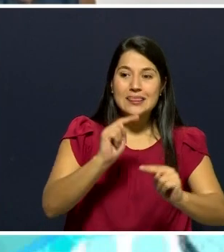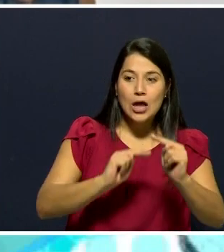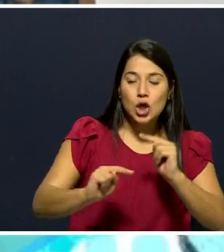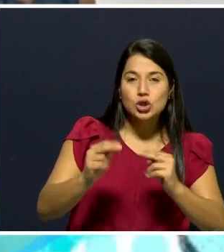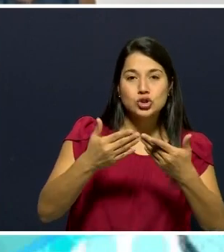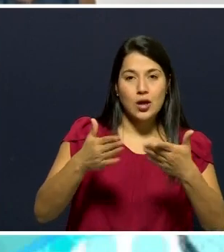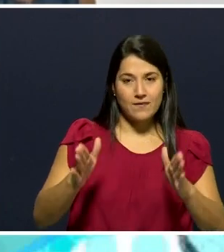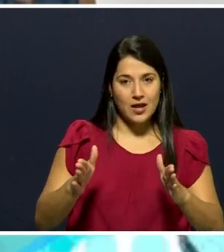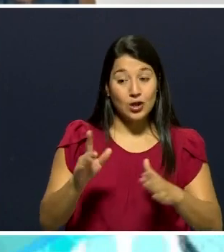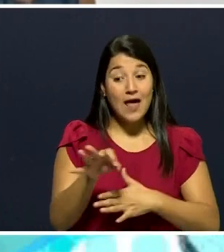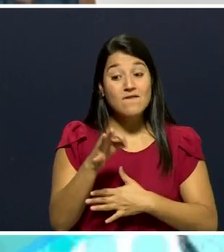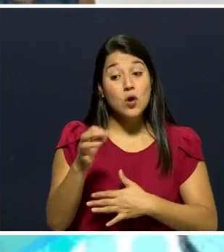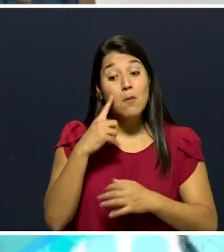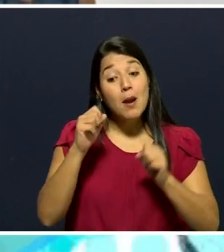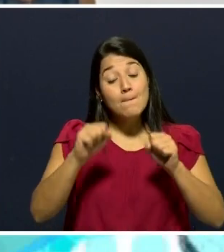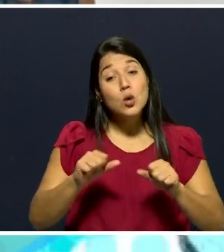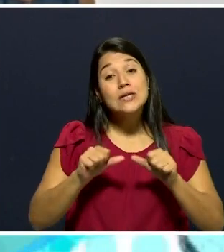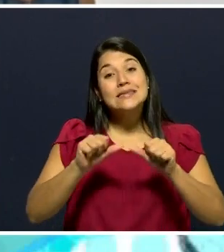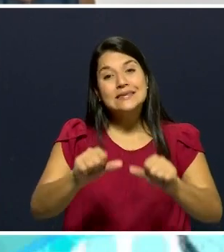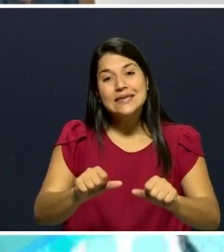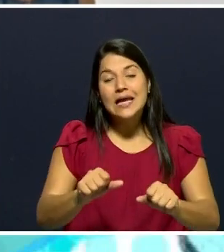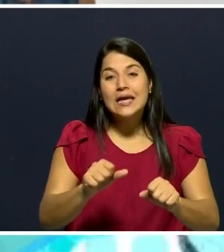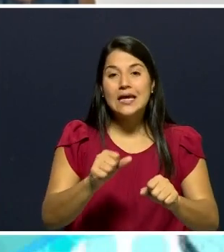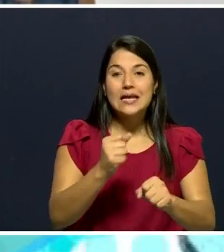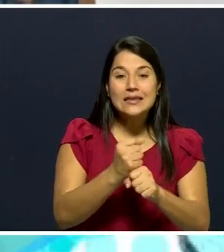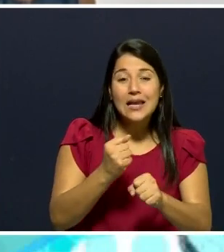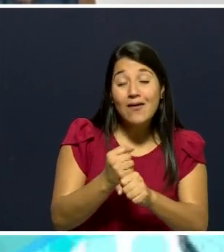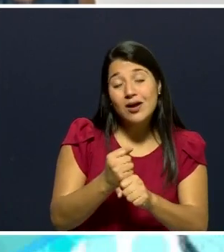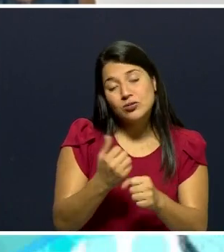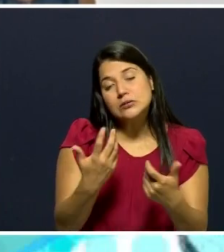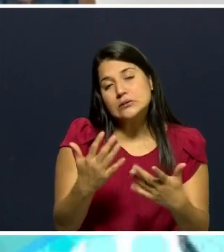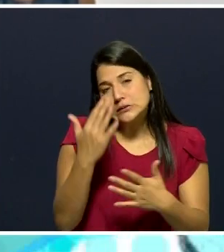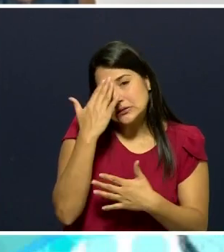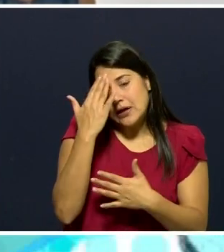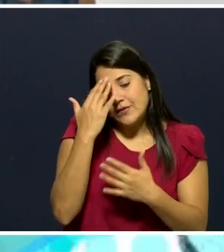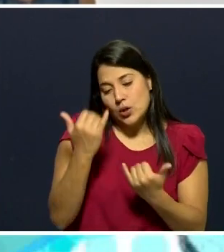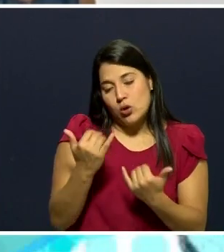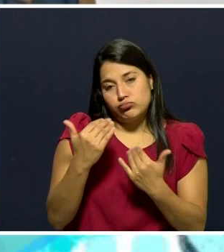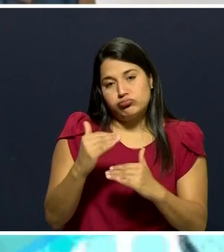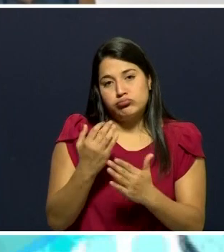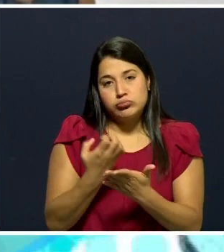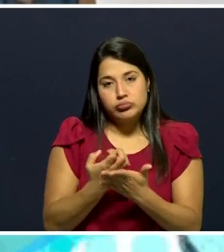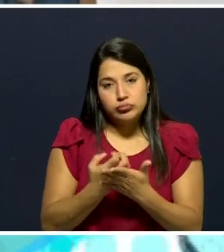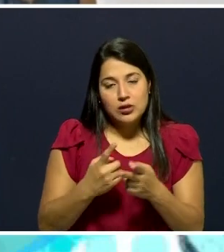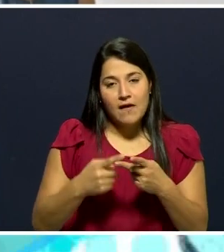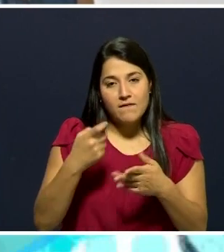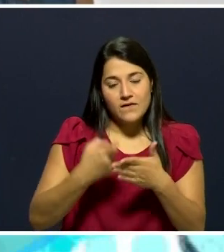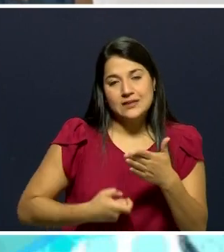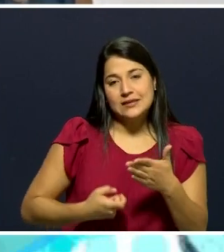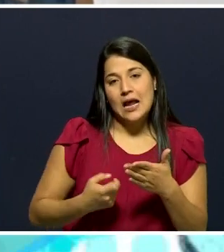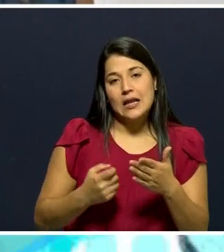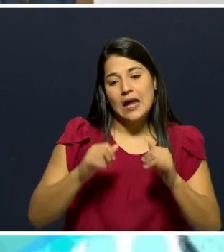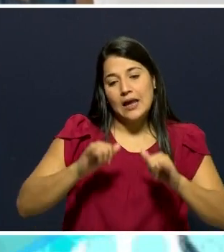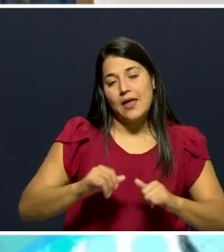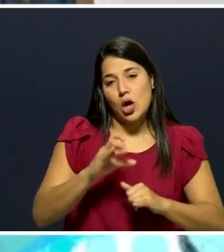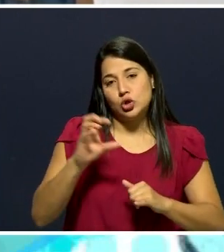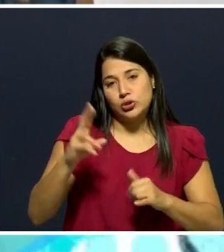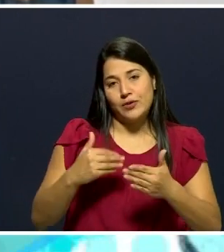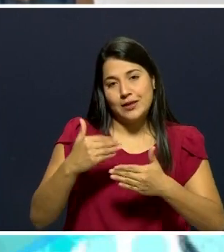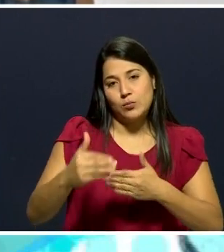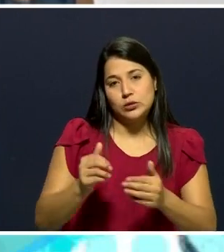canales para poder seguir operando dentro de la precariedad que ya se sabe financiera, fiscal, que va a quedar después de esta